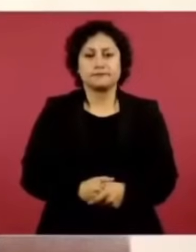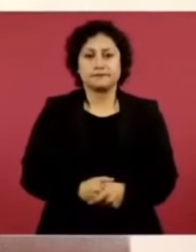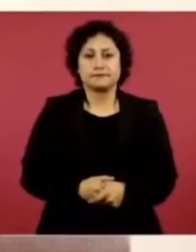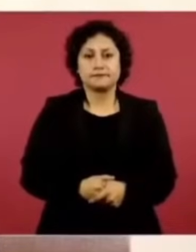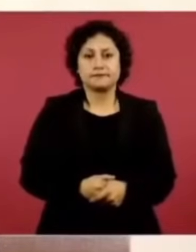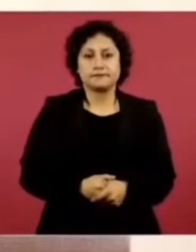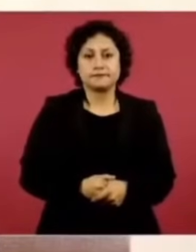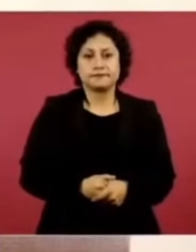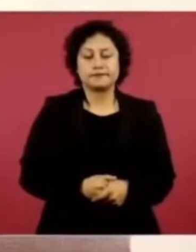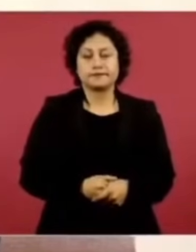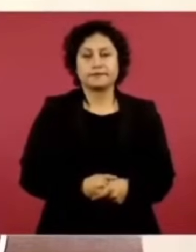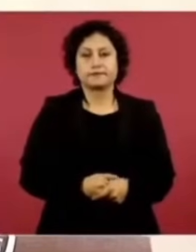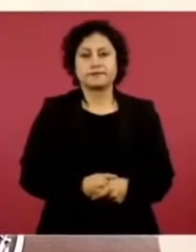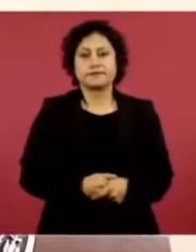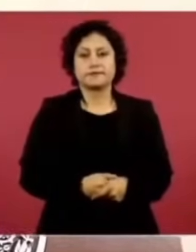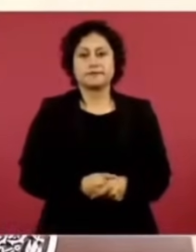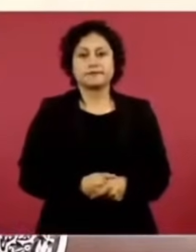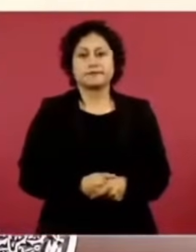Además,